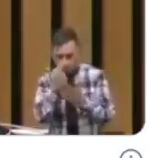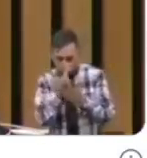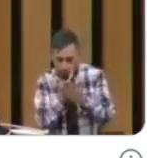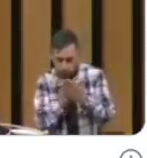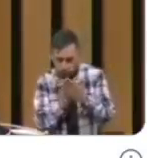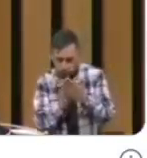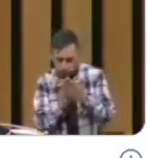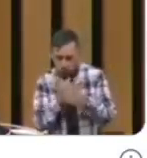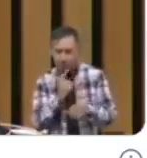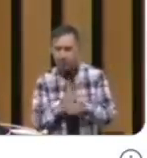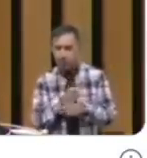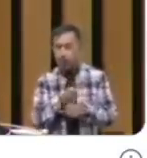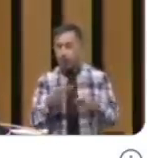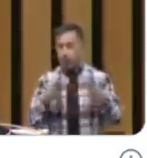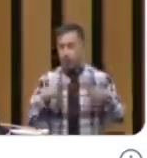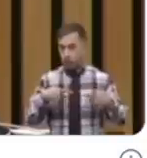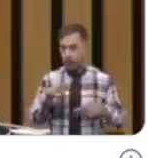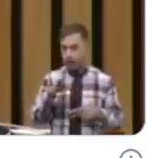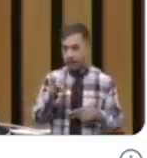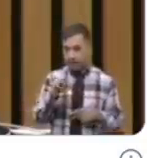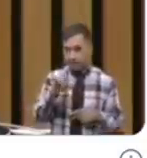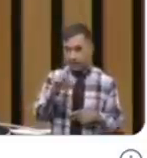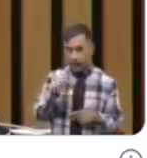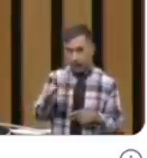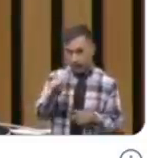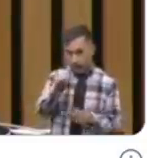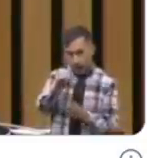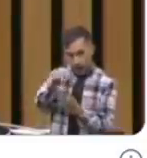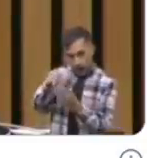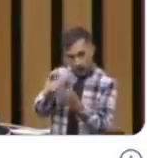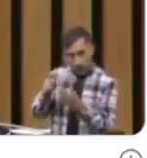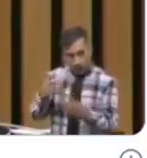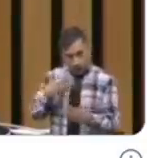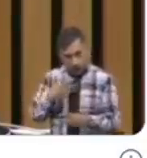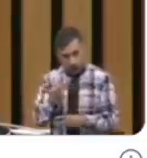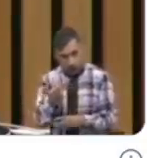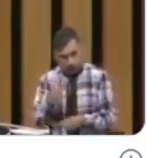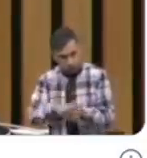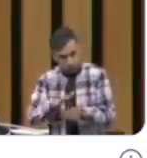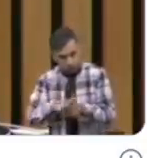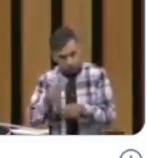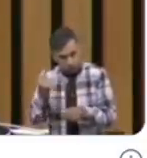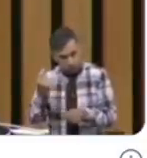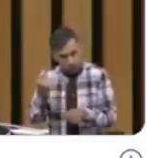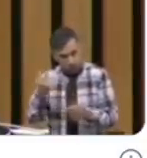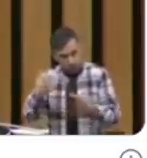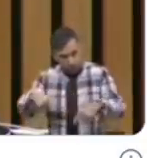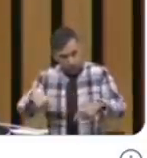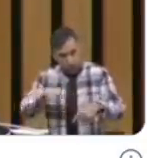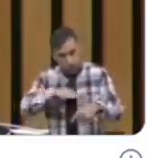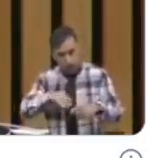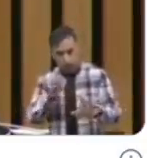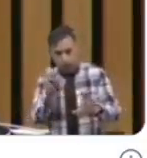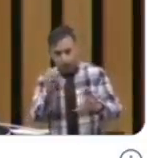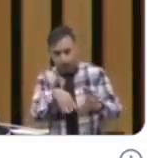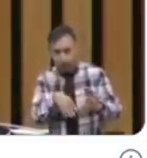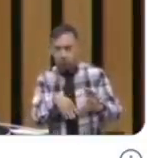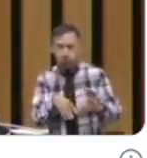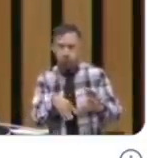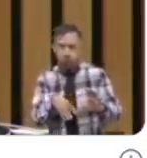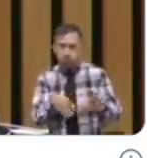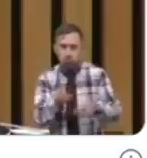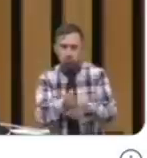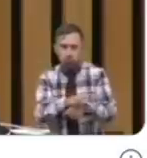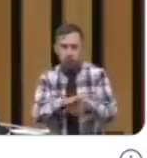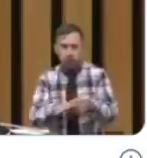las personas físicas cuenta con capacidad económica para haber realizado las aportaciones referidas pues no se declaró